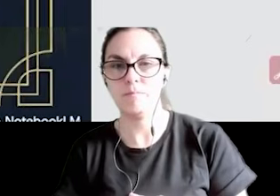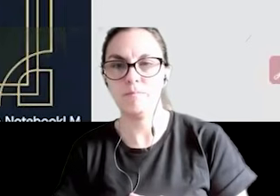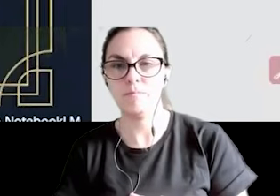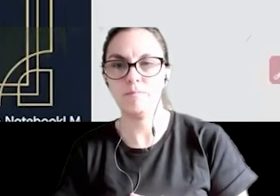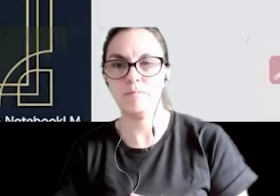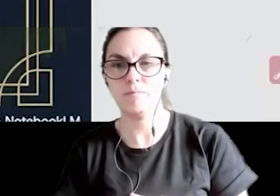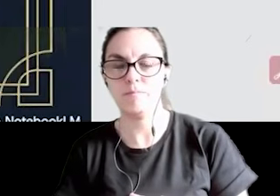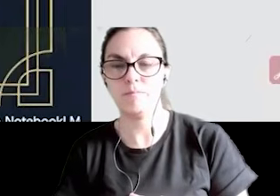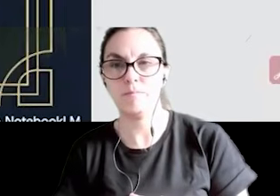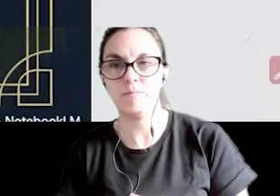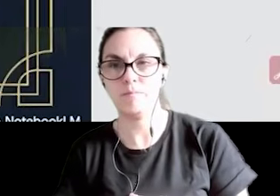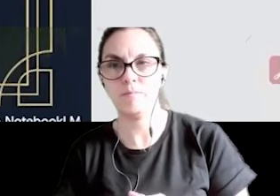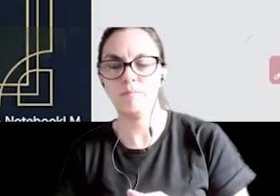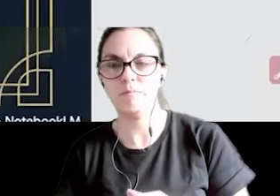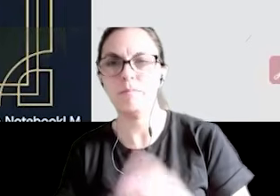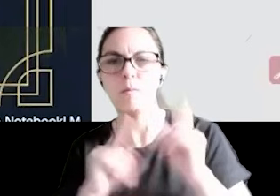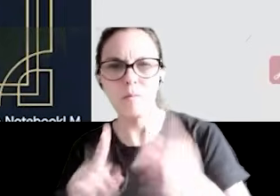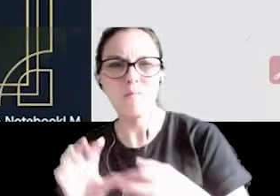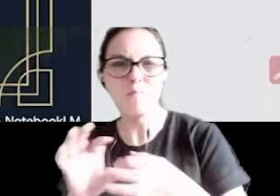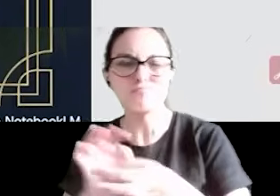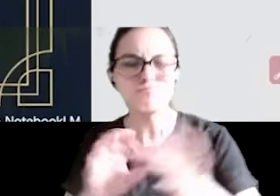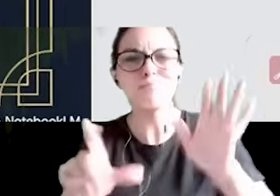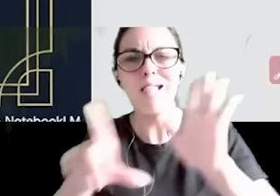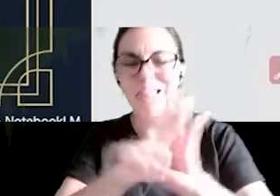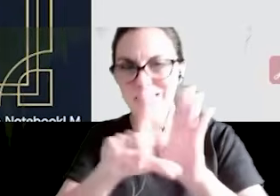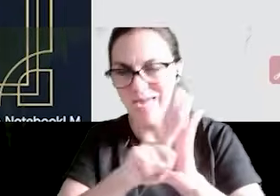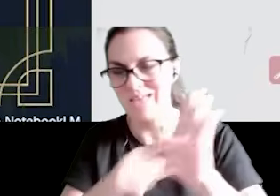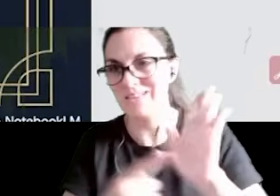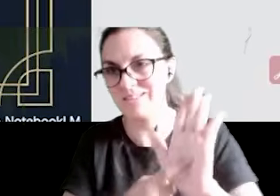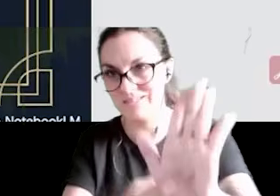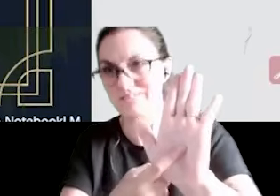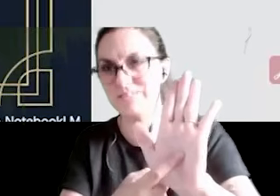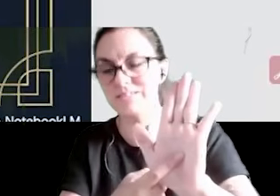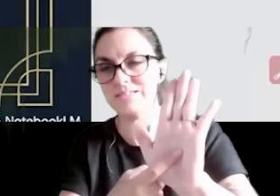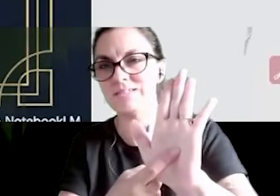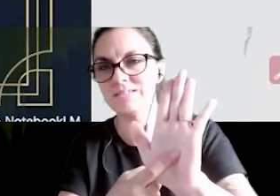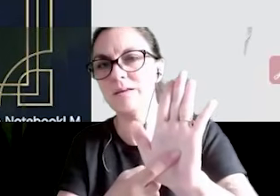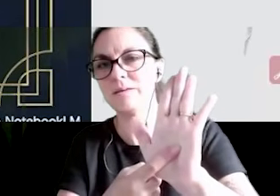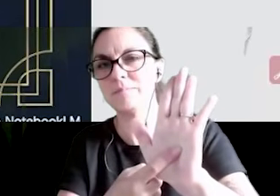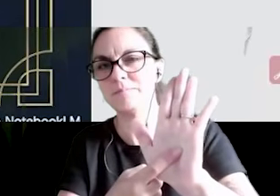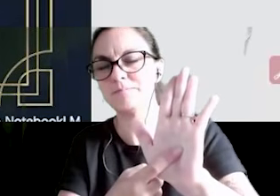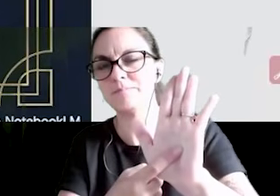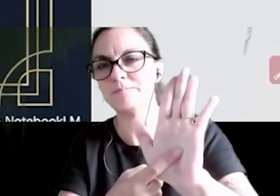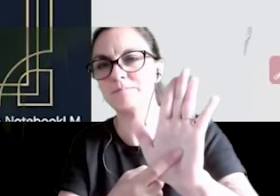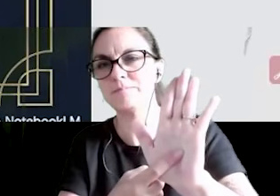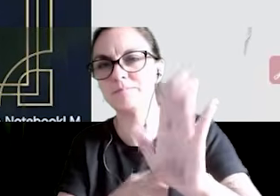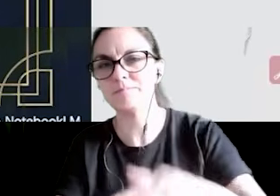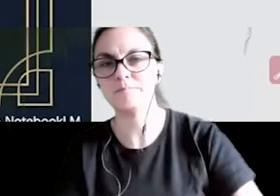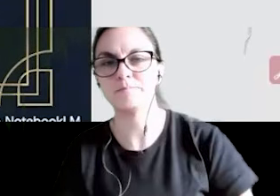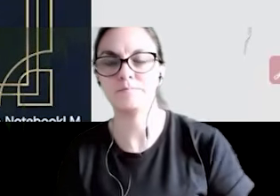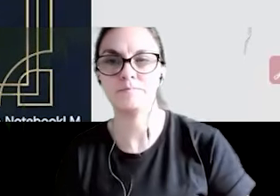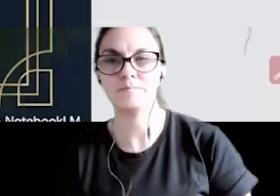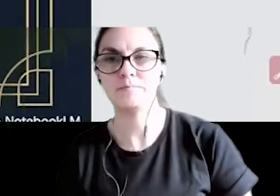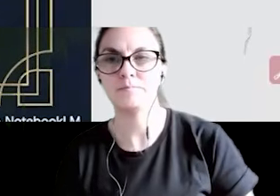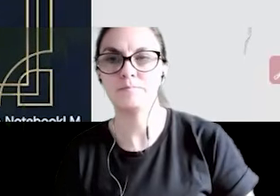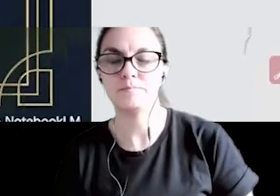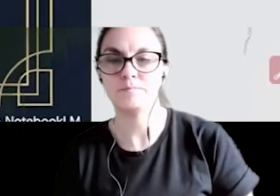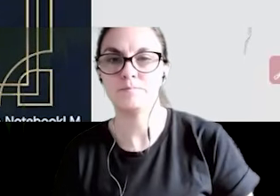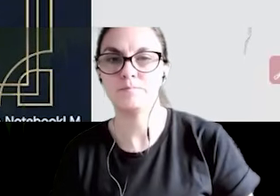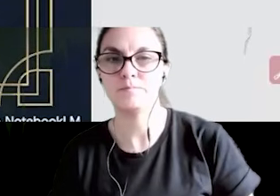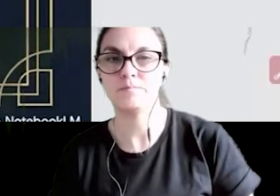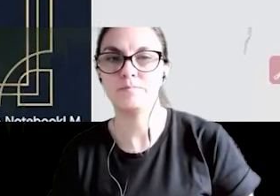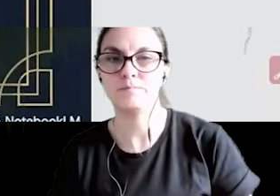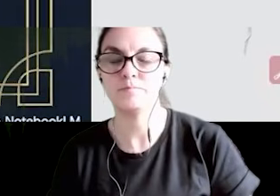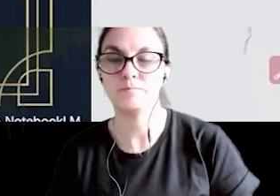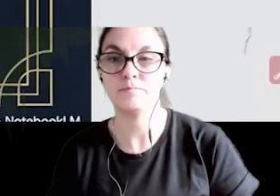la ley establece para que yo esté dentro del régimen.